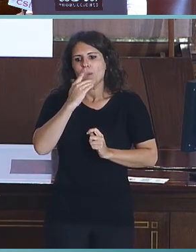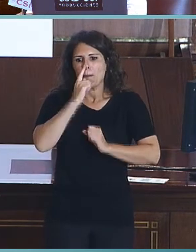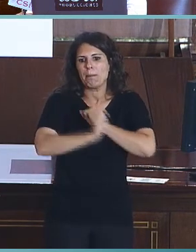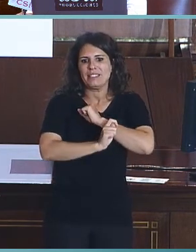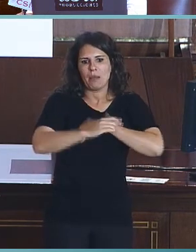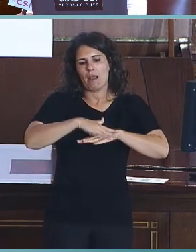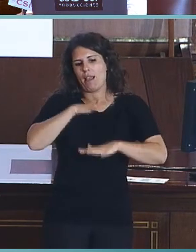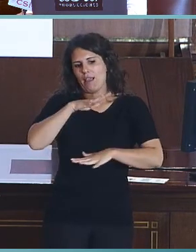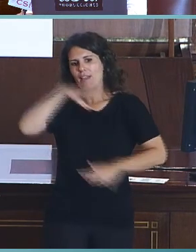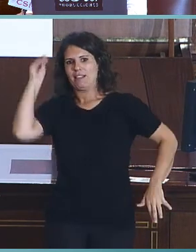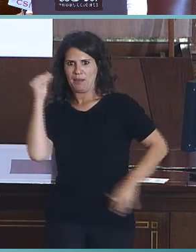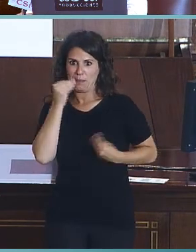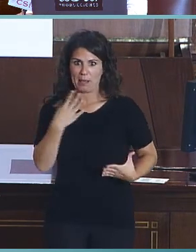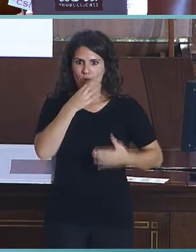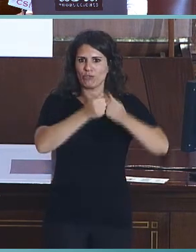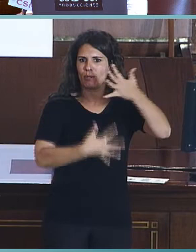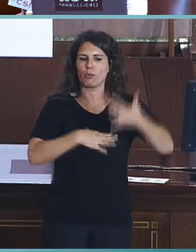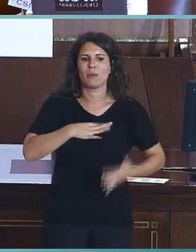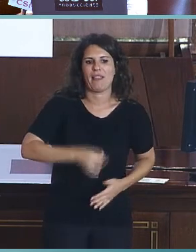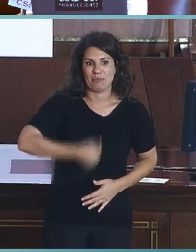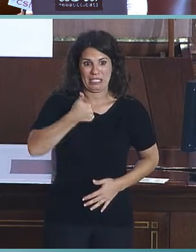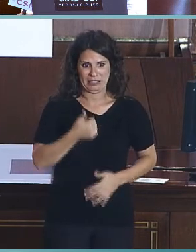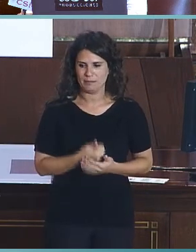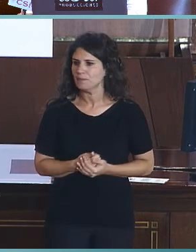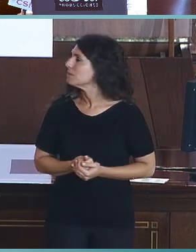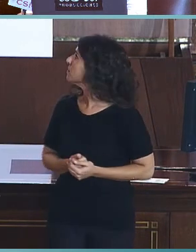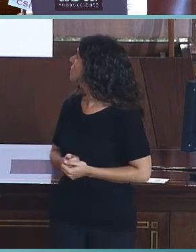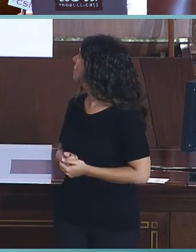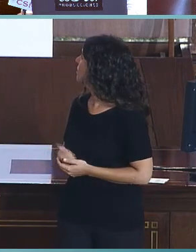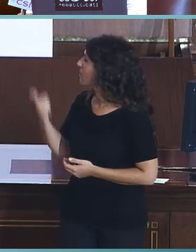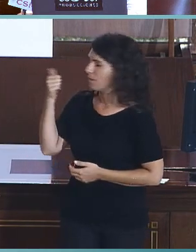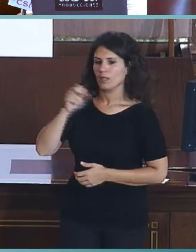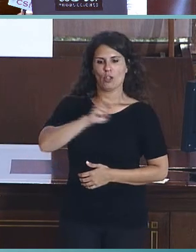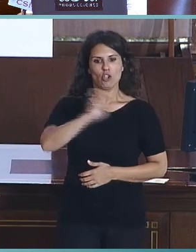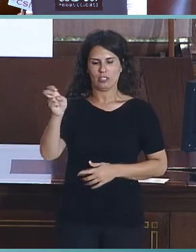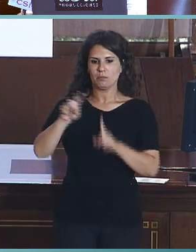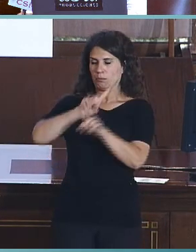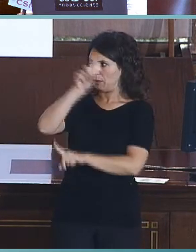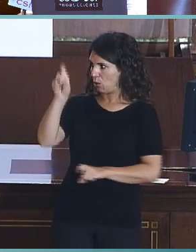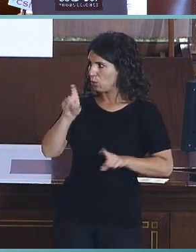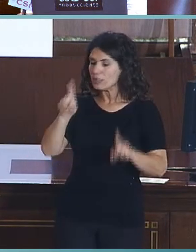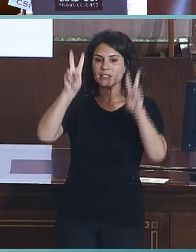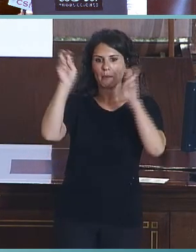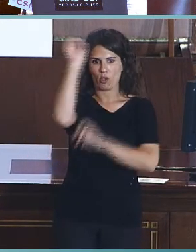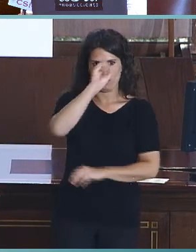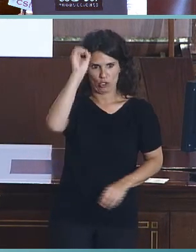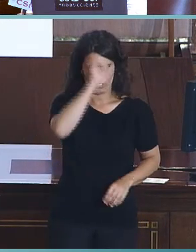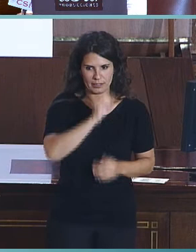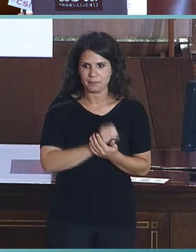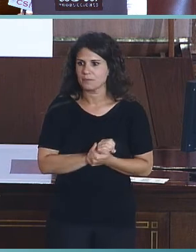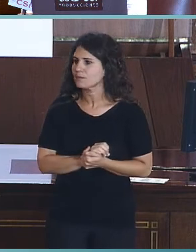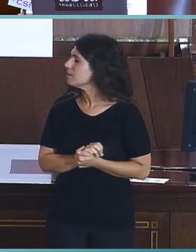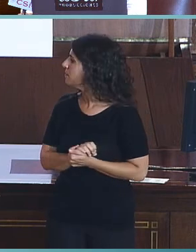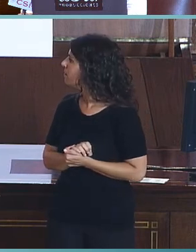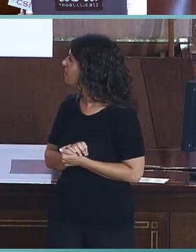esto. Bien, hay más preguntas sobre las opiniones.